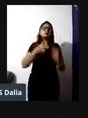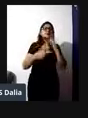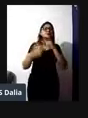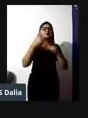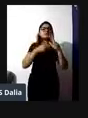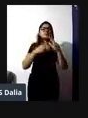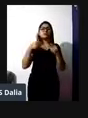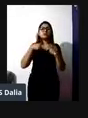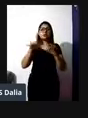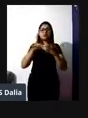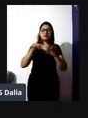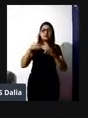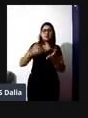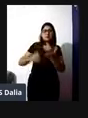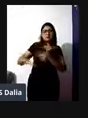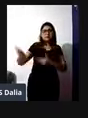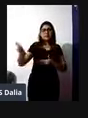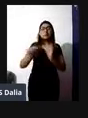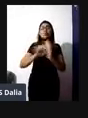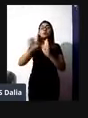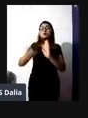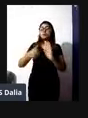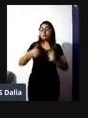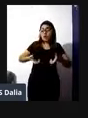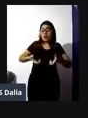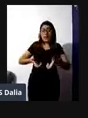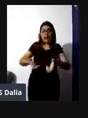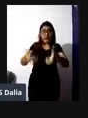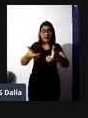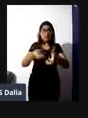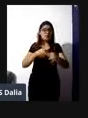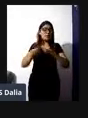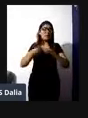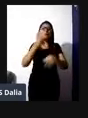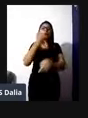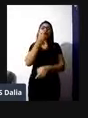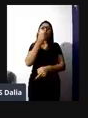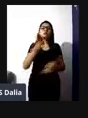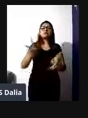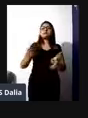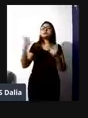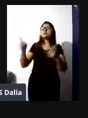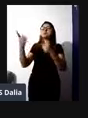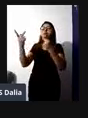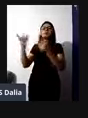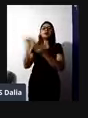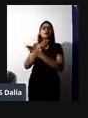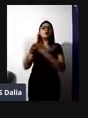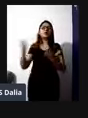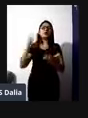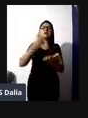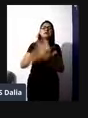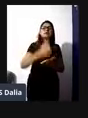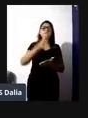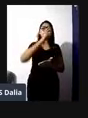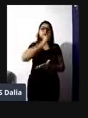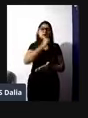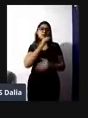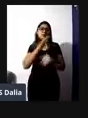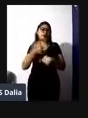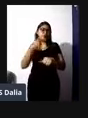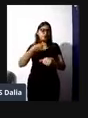ganaba vendiendo dulces en la calle ya no lo voy a tener porque ahora resulta muy arriesgado que yo salga a la calle a